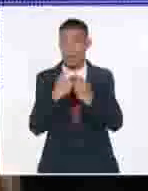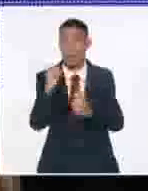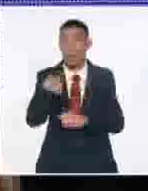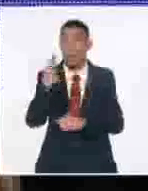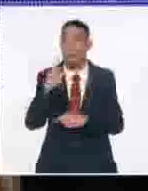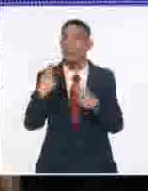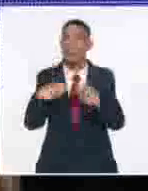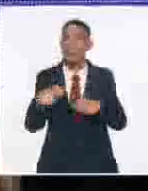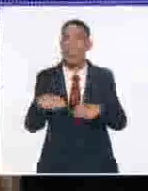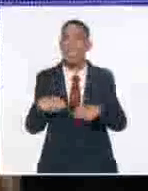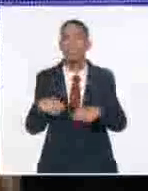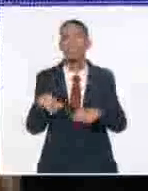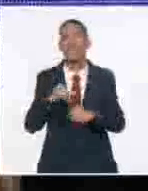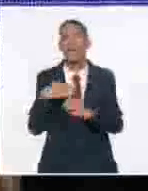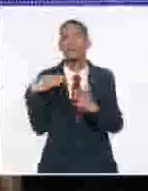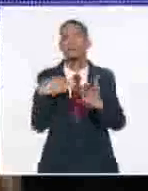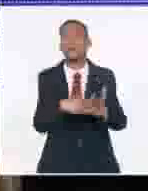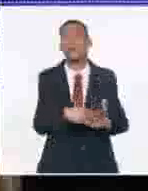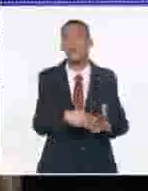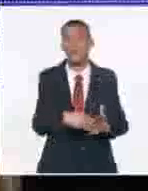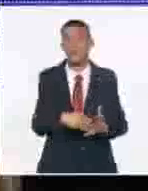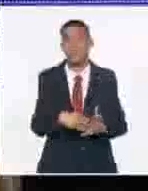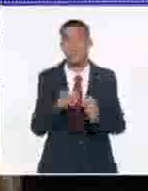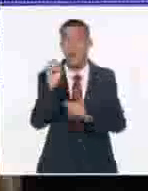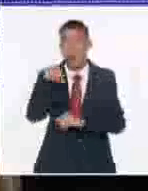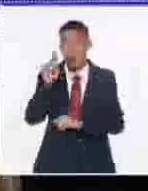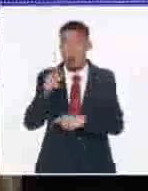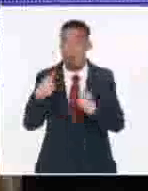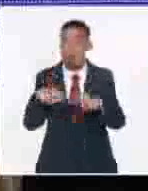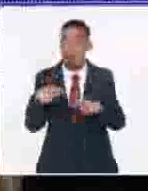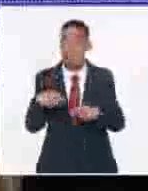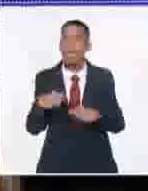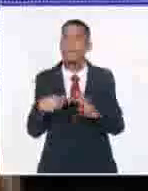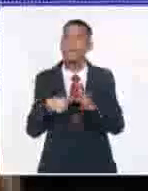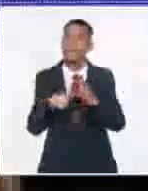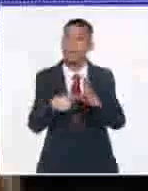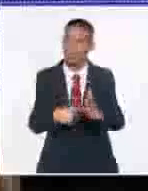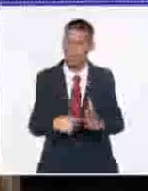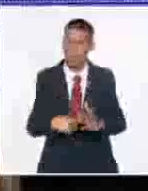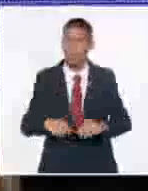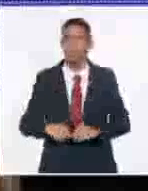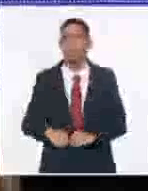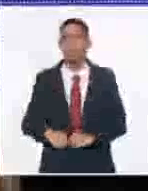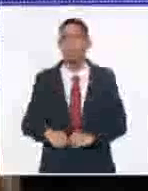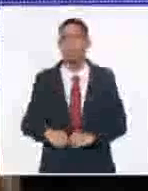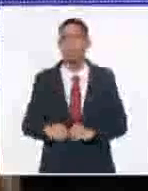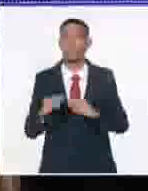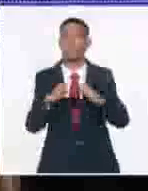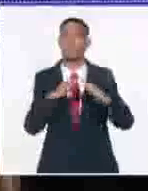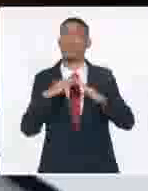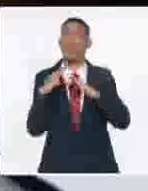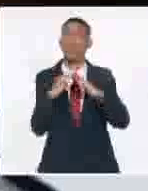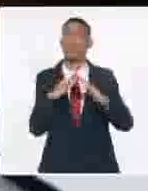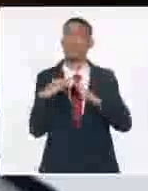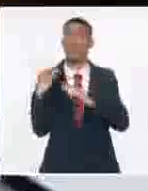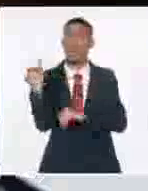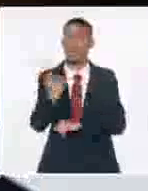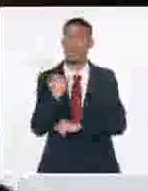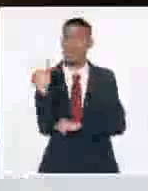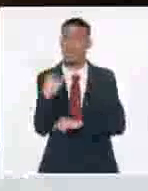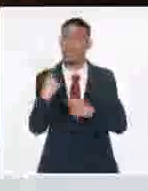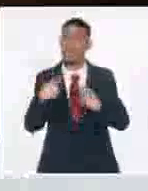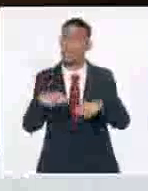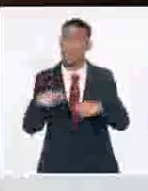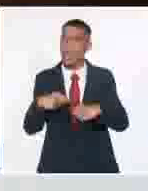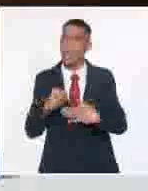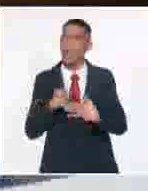actúe, que se movilice la conciencia internacional, que la comunidad internacional